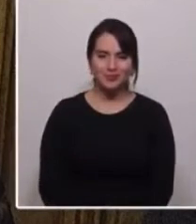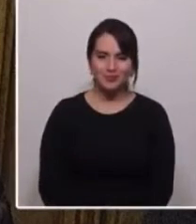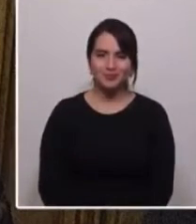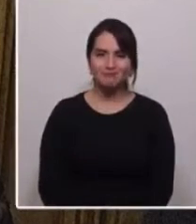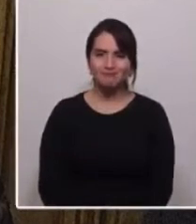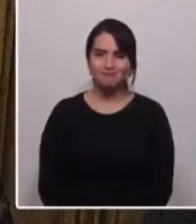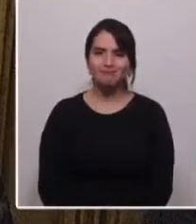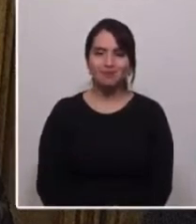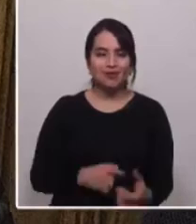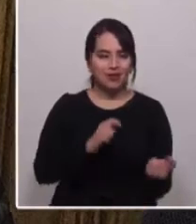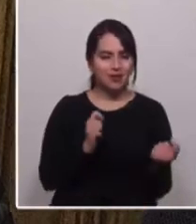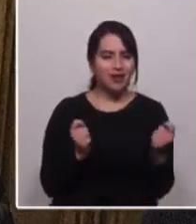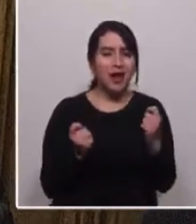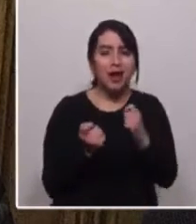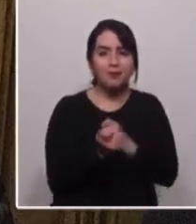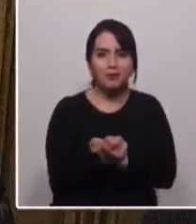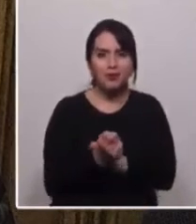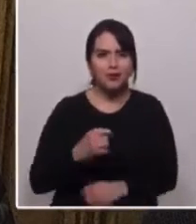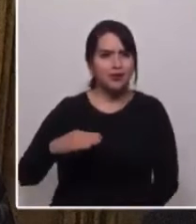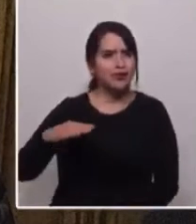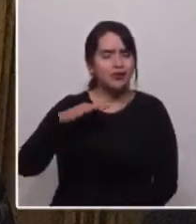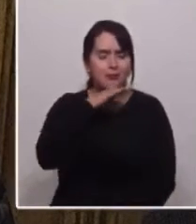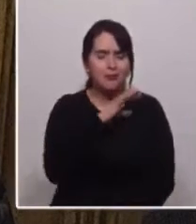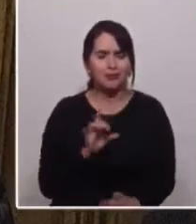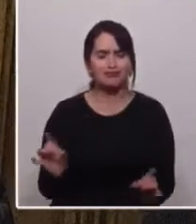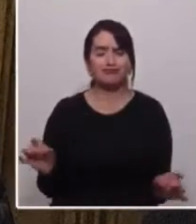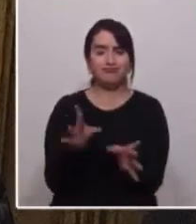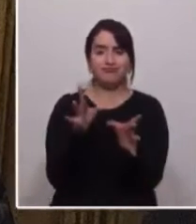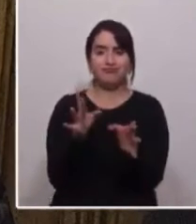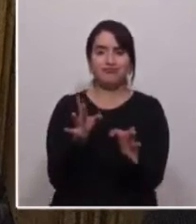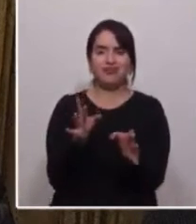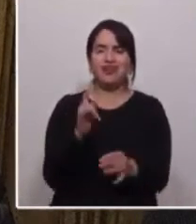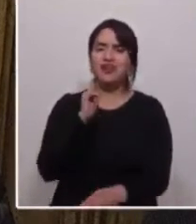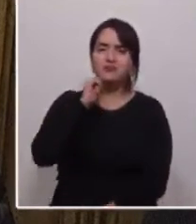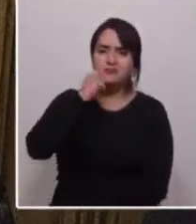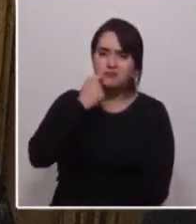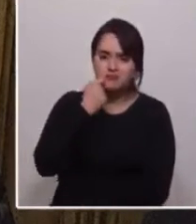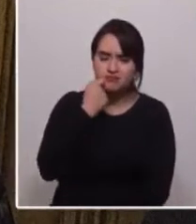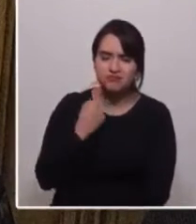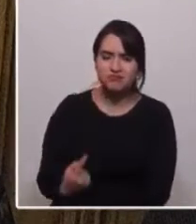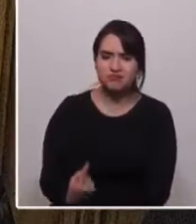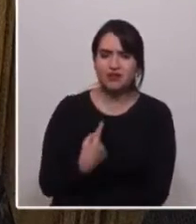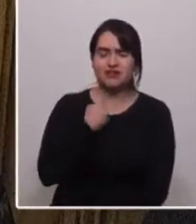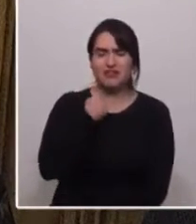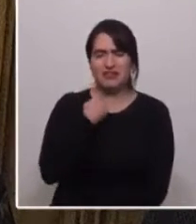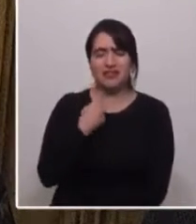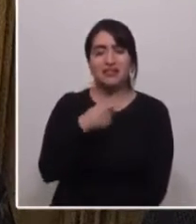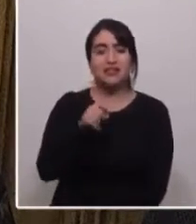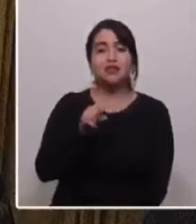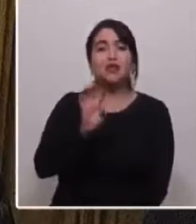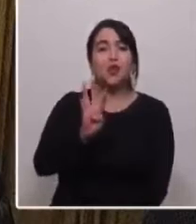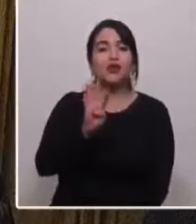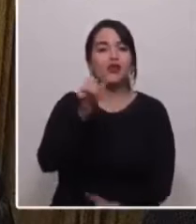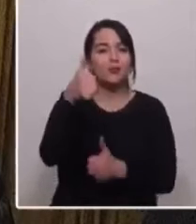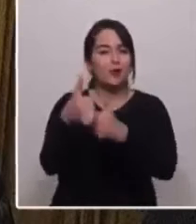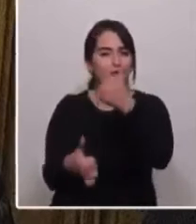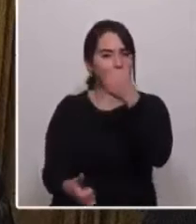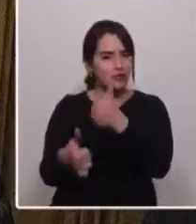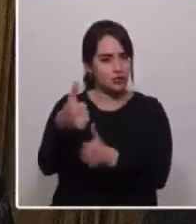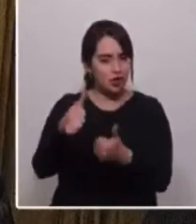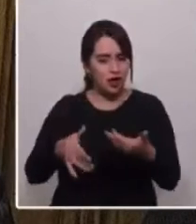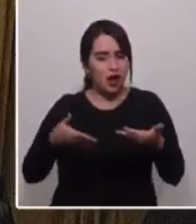Establecer un cambio inmediato y abrupto significaría afectar a 104 profesionales del